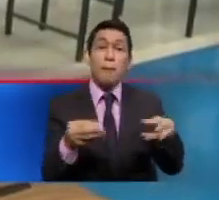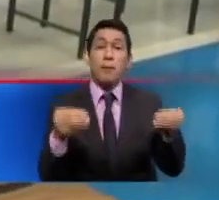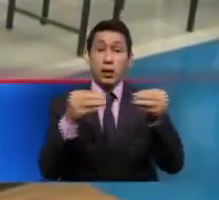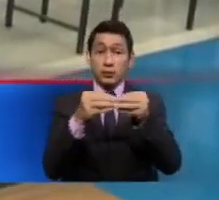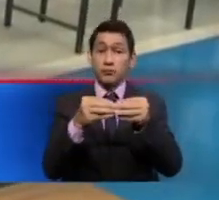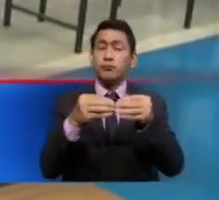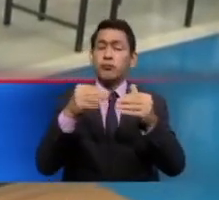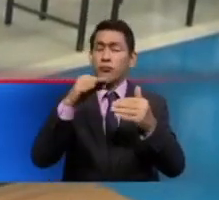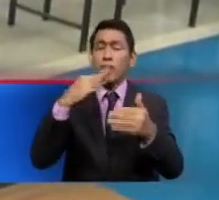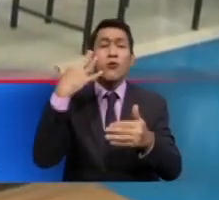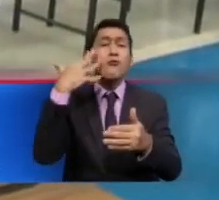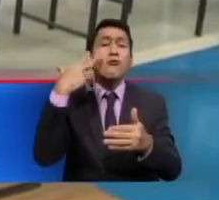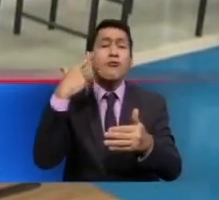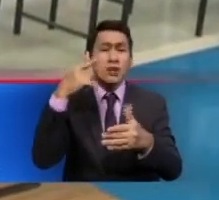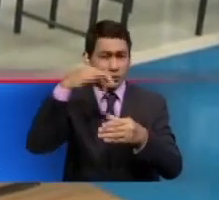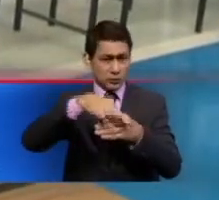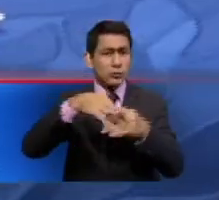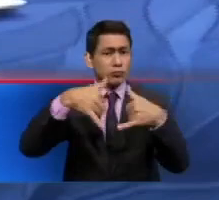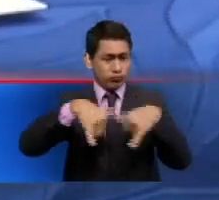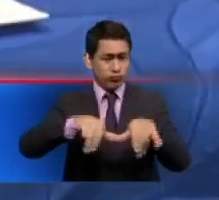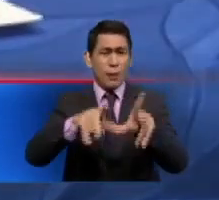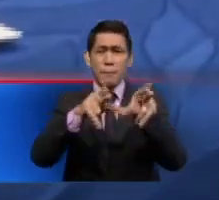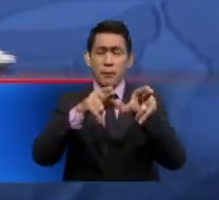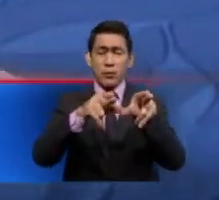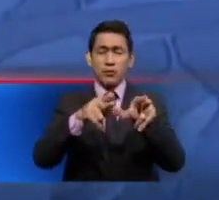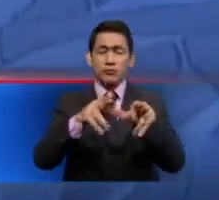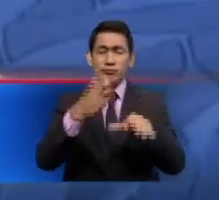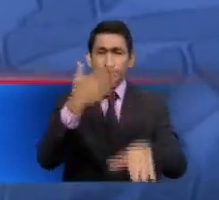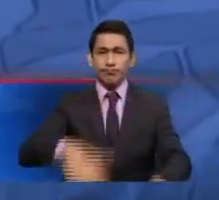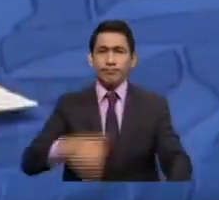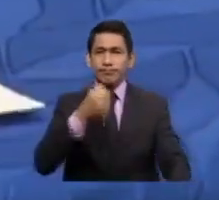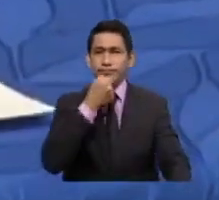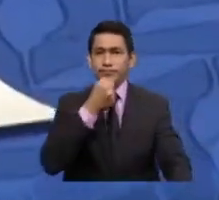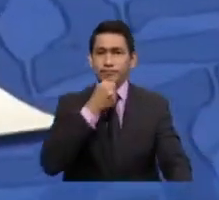según lo planificado, sin ninguna alteración. Juan Pablo Ruiz, TC Televisión.